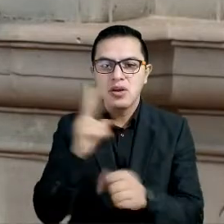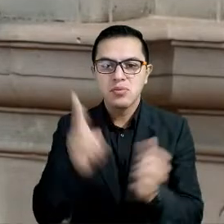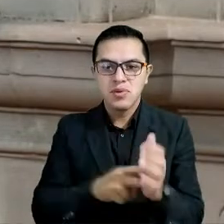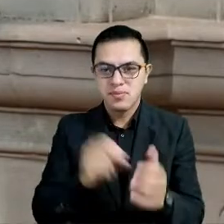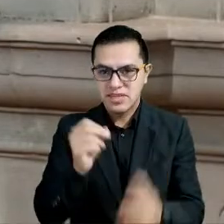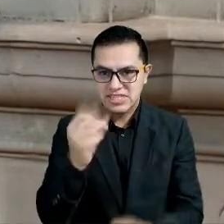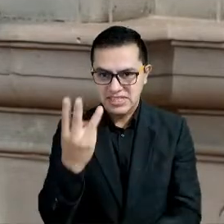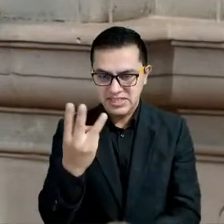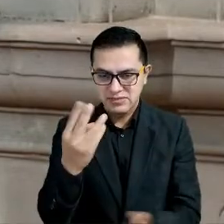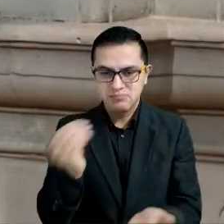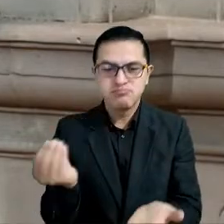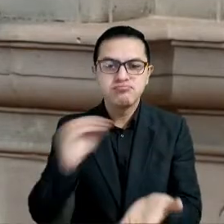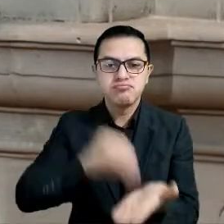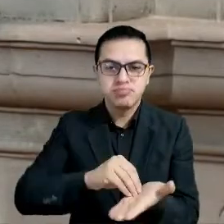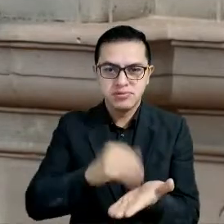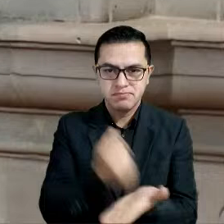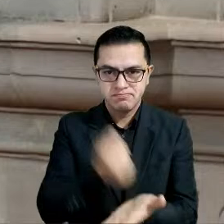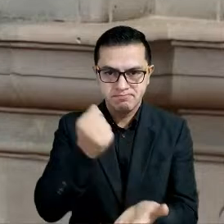2023.